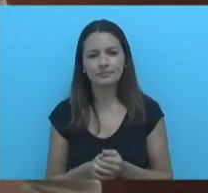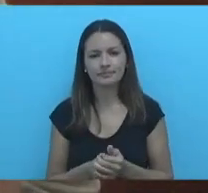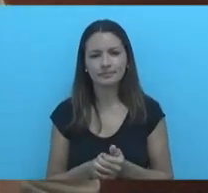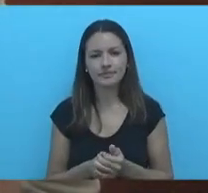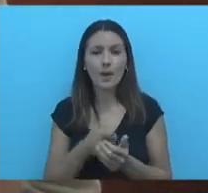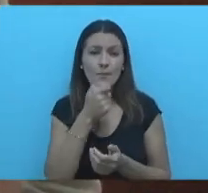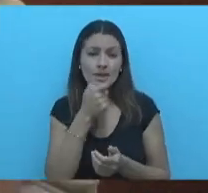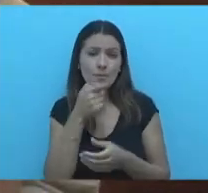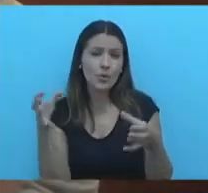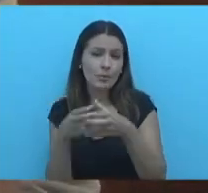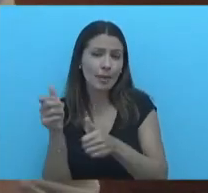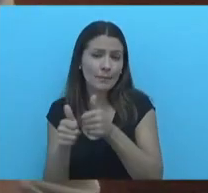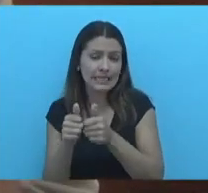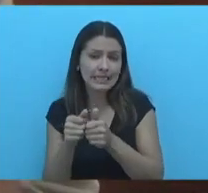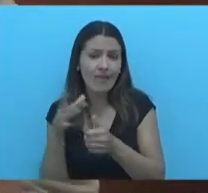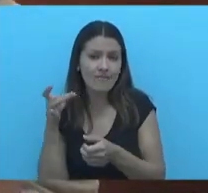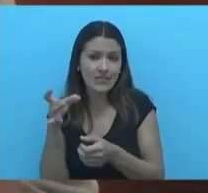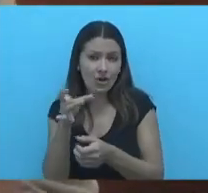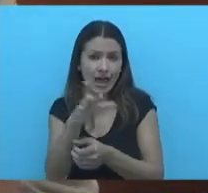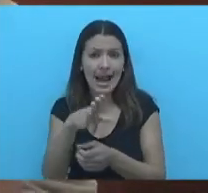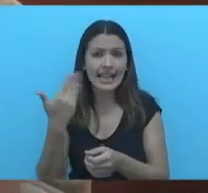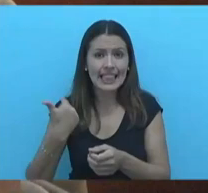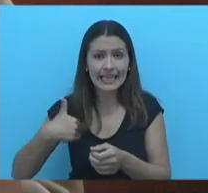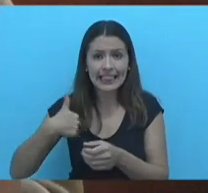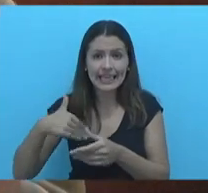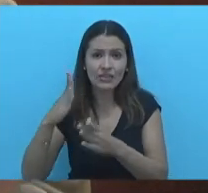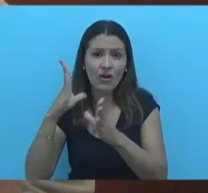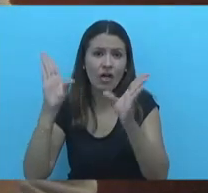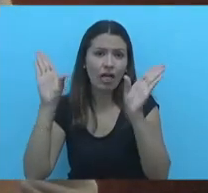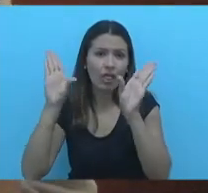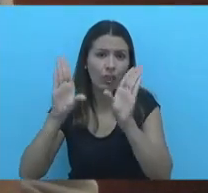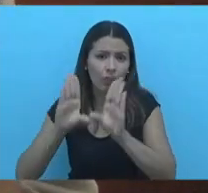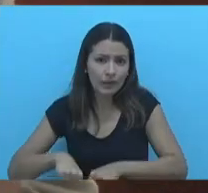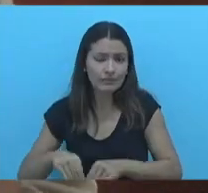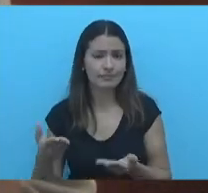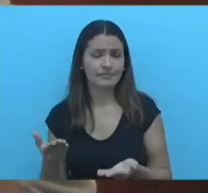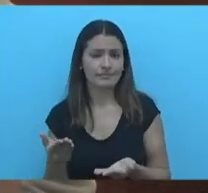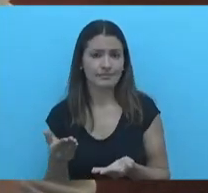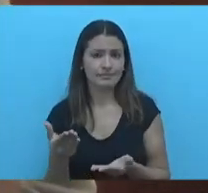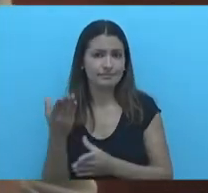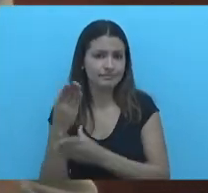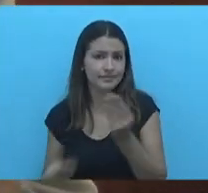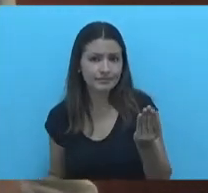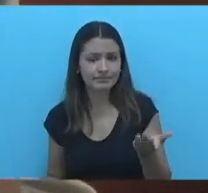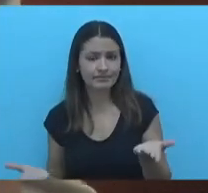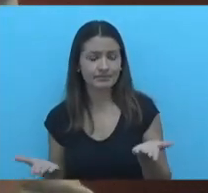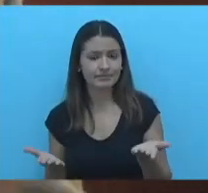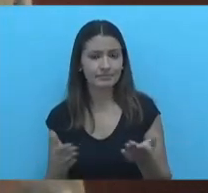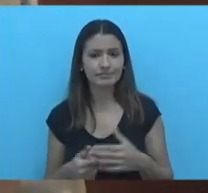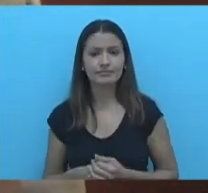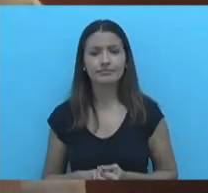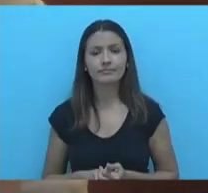que desapareció. 1995 se extinguió. Empezamos a recorrer este camino que hace que hoy realmente